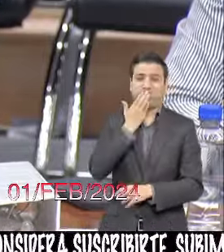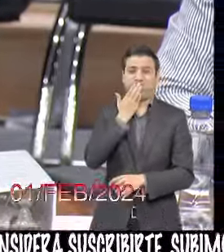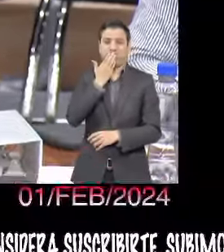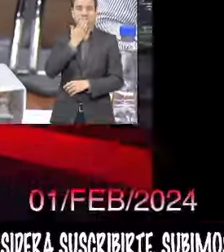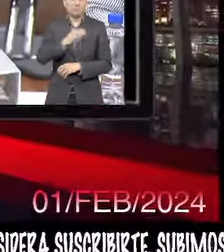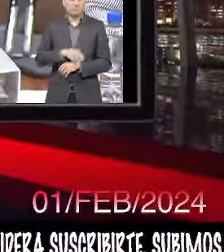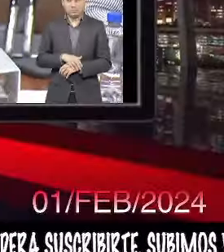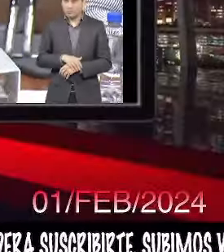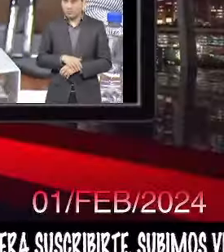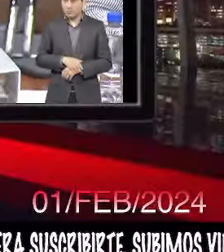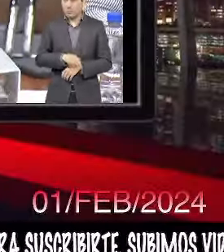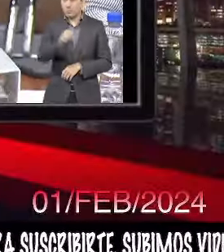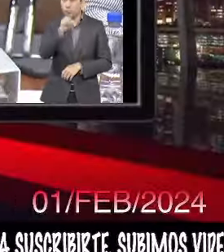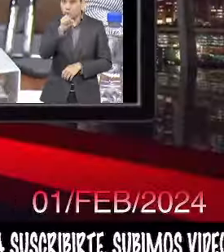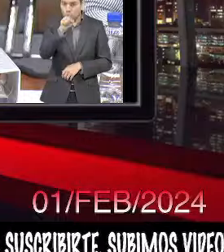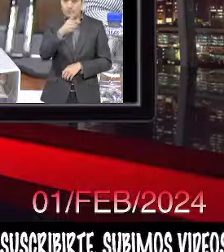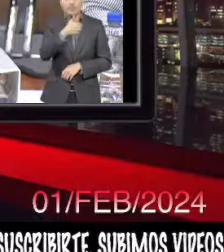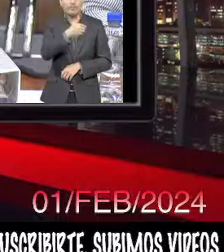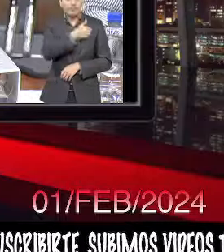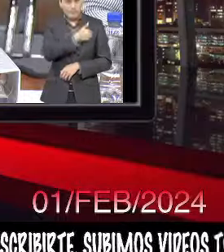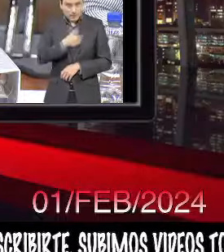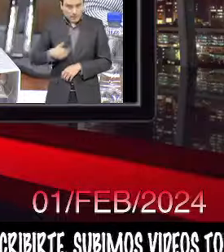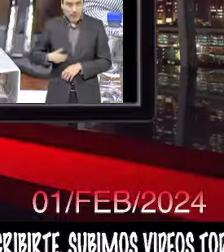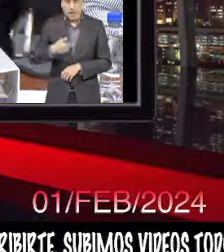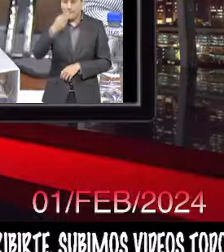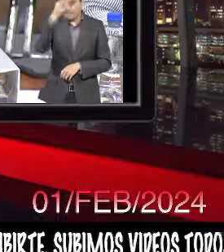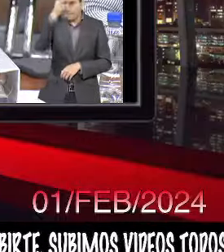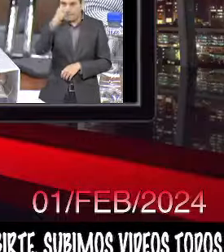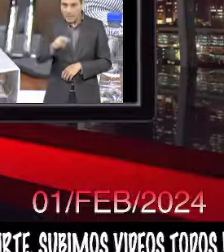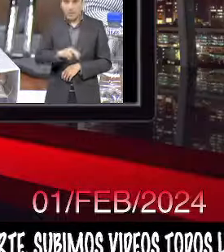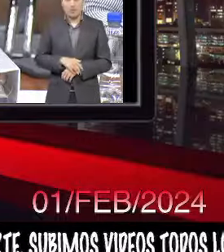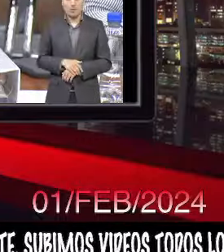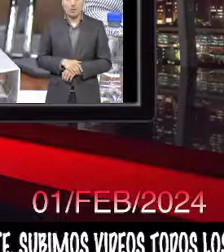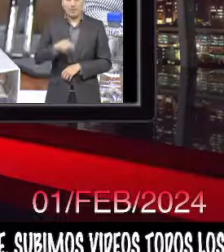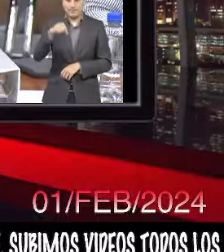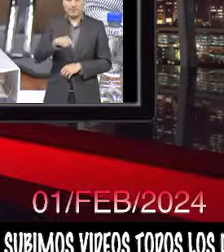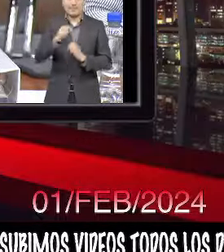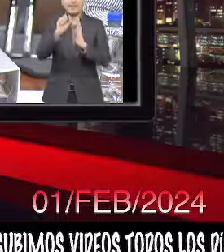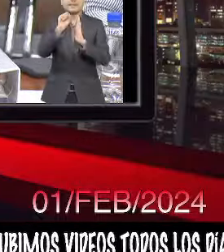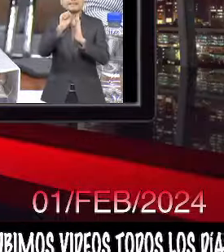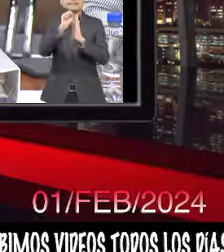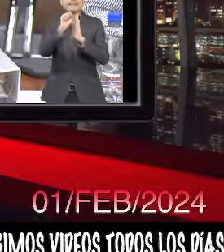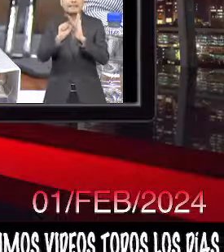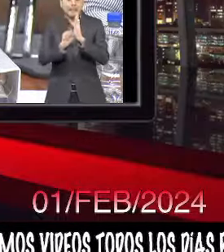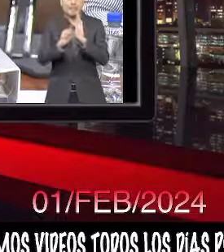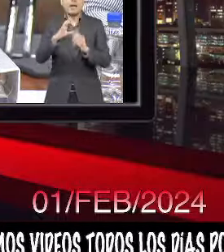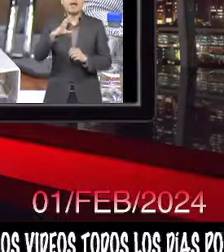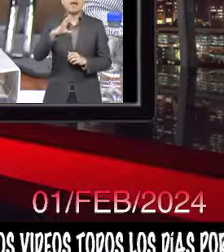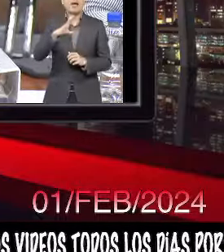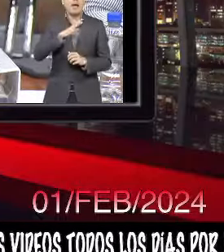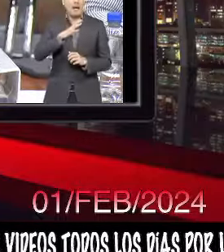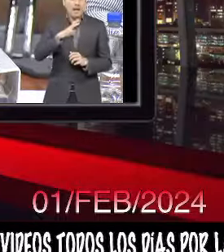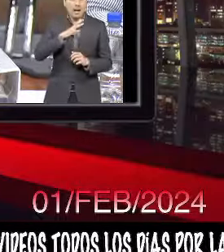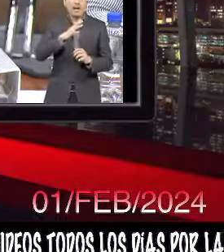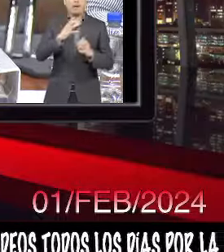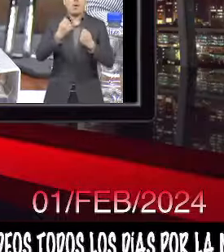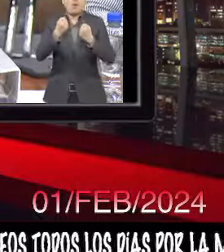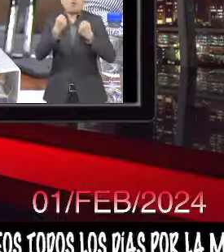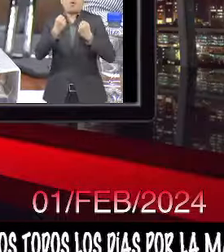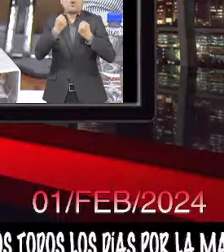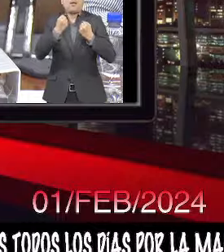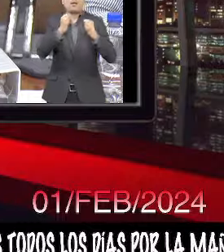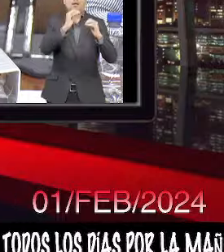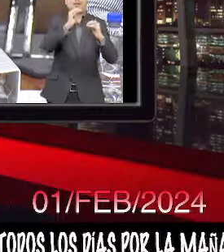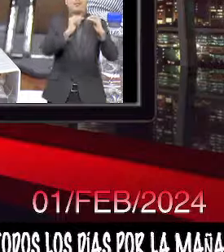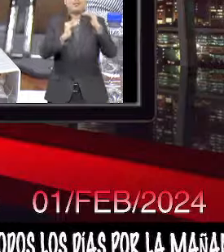es presidente de la República Mexicana, es presidente de un sistema que tiene pesos y contrapesos. Por eso